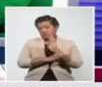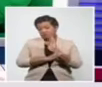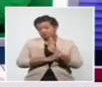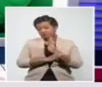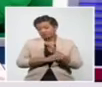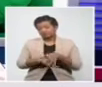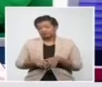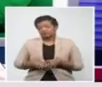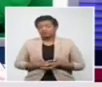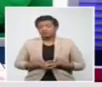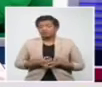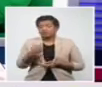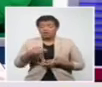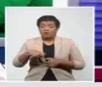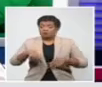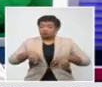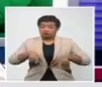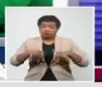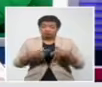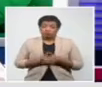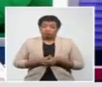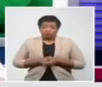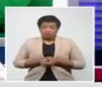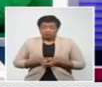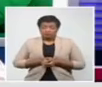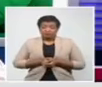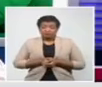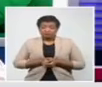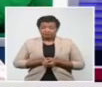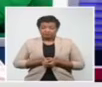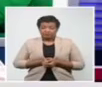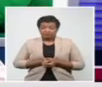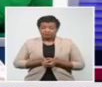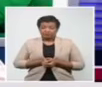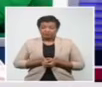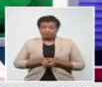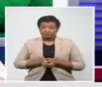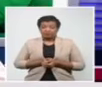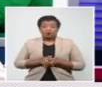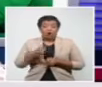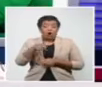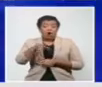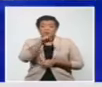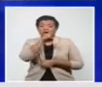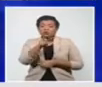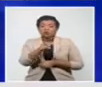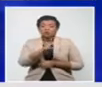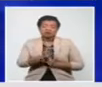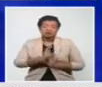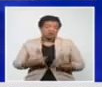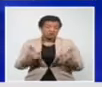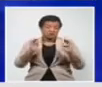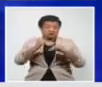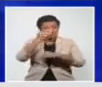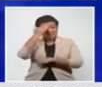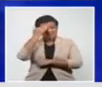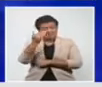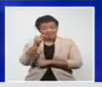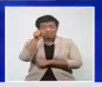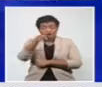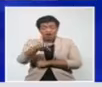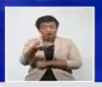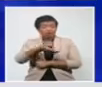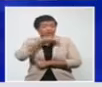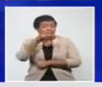realmente hay que cumplimentar este protocolo. Por hoy no tenemos más preguntas, doctor. Agradecerle su presencia hoy en nuestro